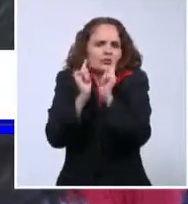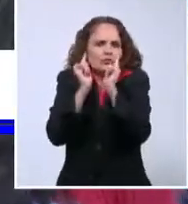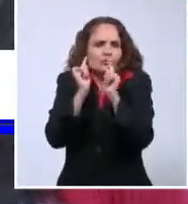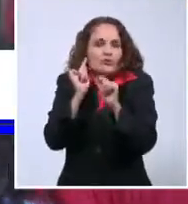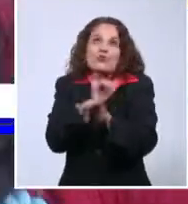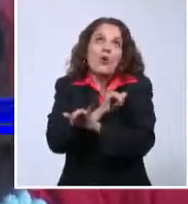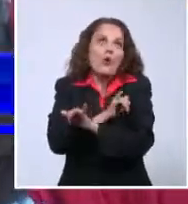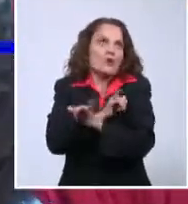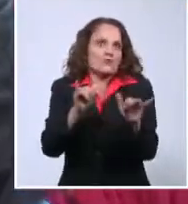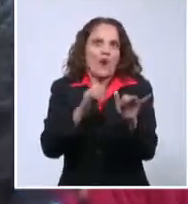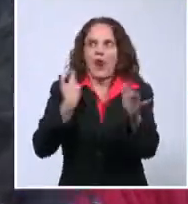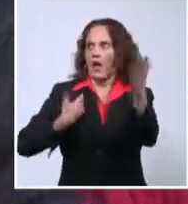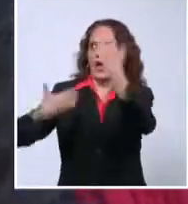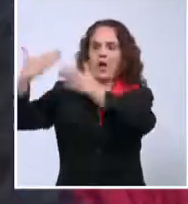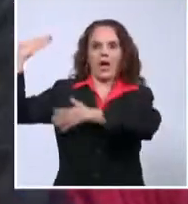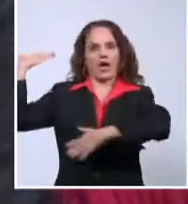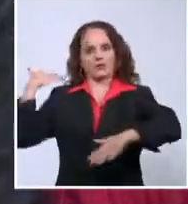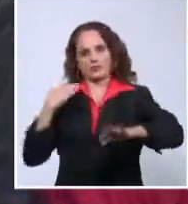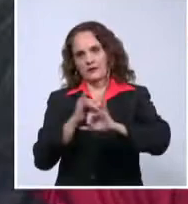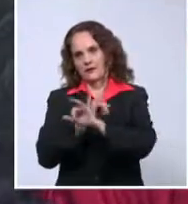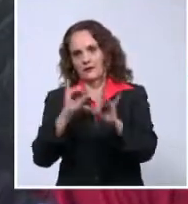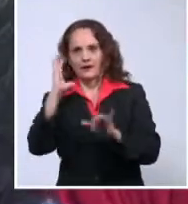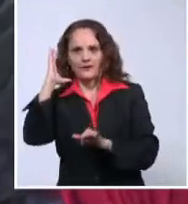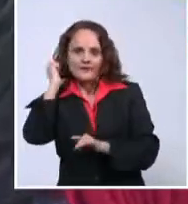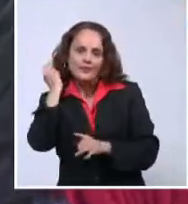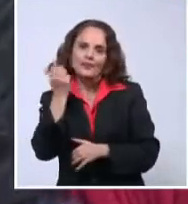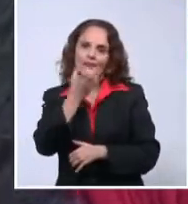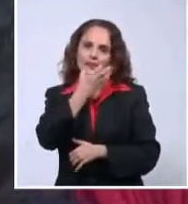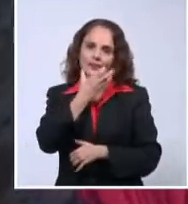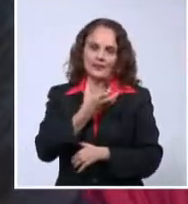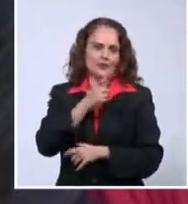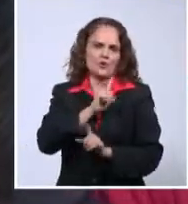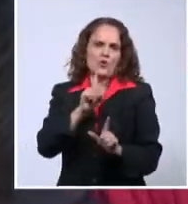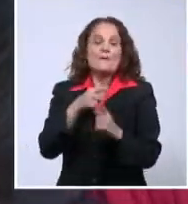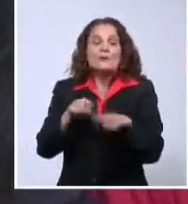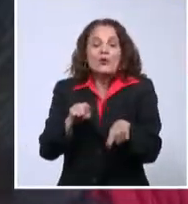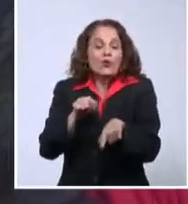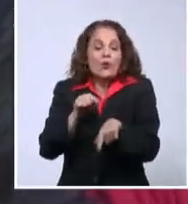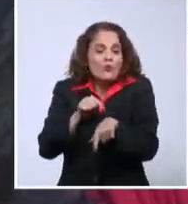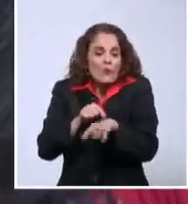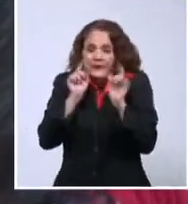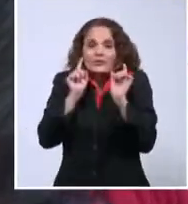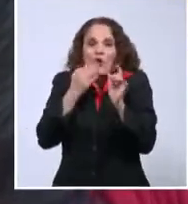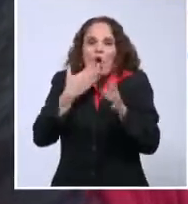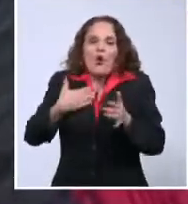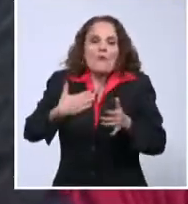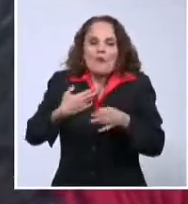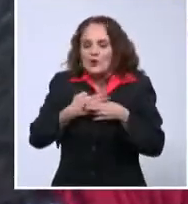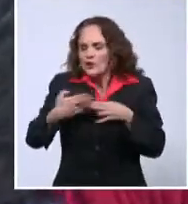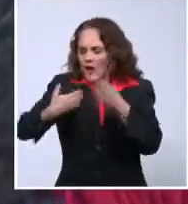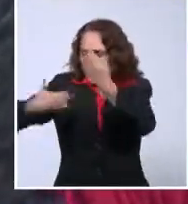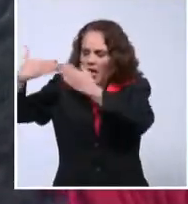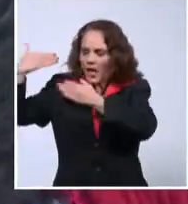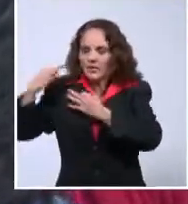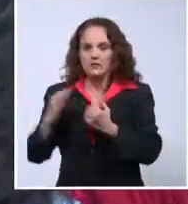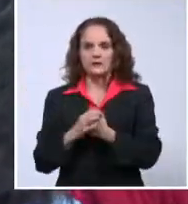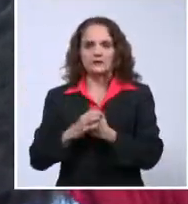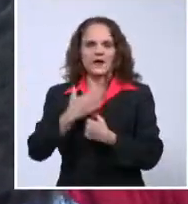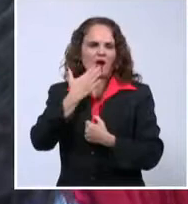misma experiencia que ellos, pero vivir un pedacito de cómo fue la historia de Cuba. ¿Qué hicieron ellos